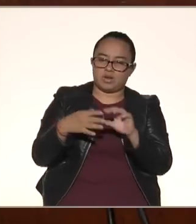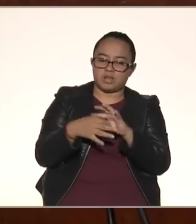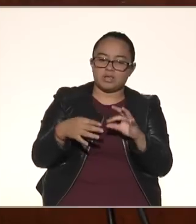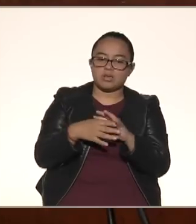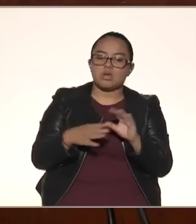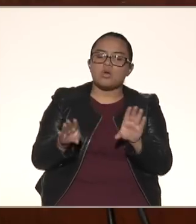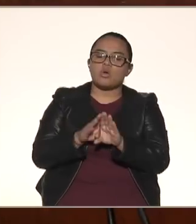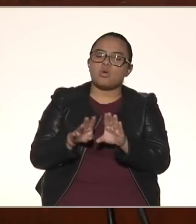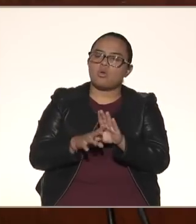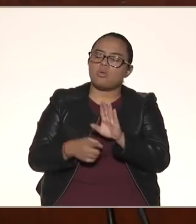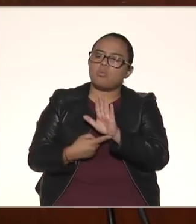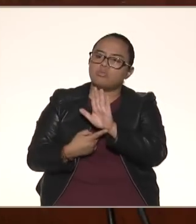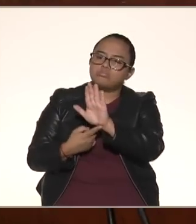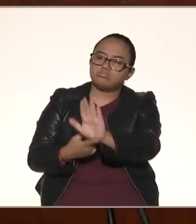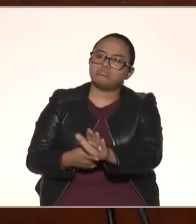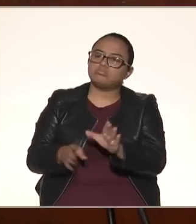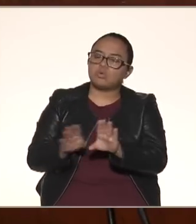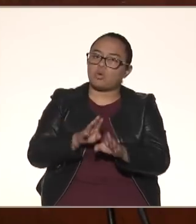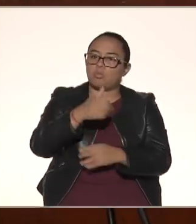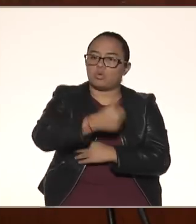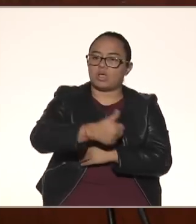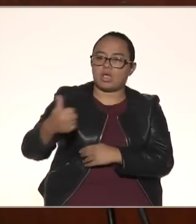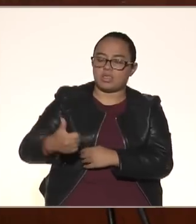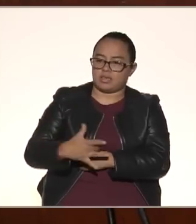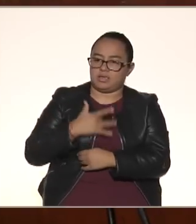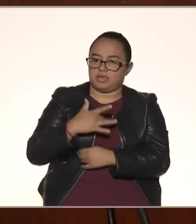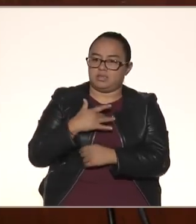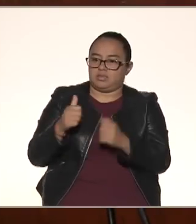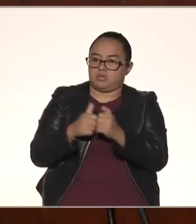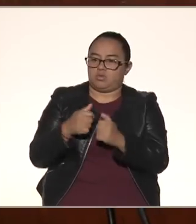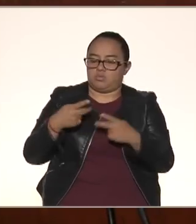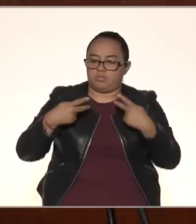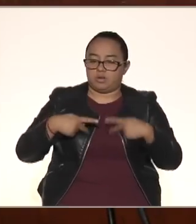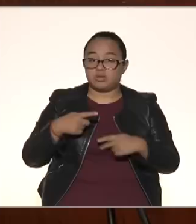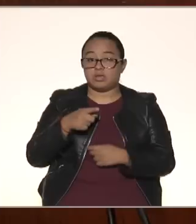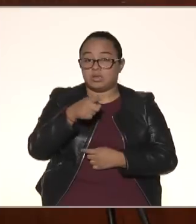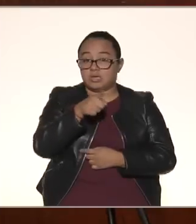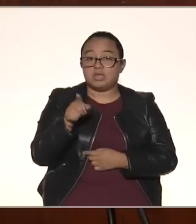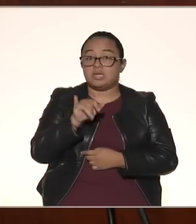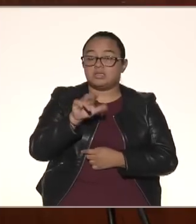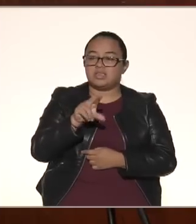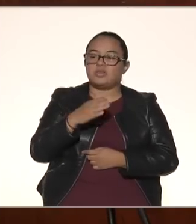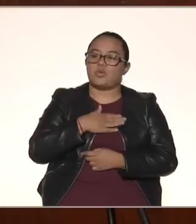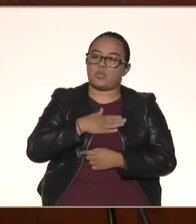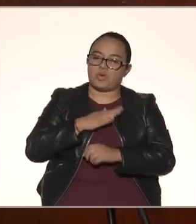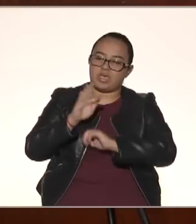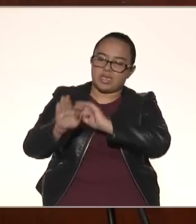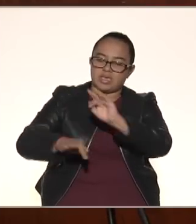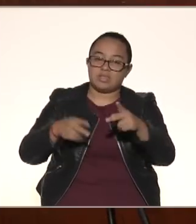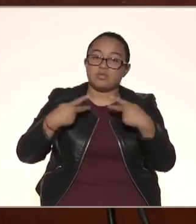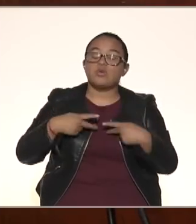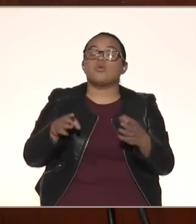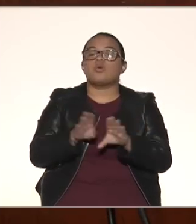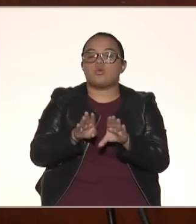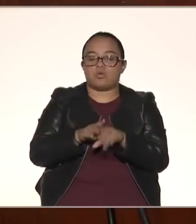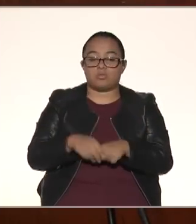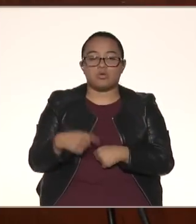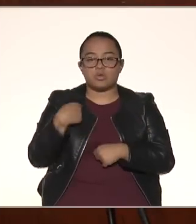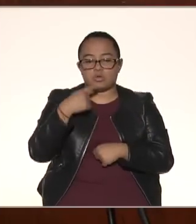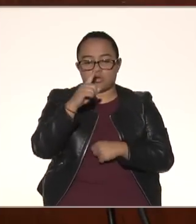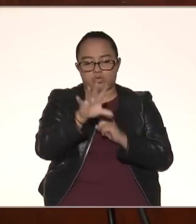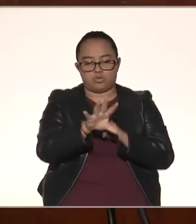lo demostramos y cómo lo vivimos con nuestras parejas, ¿no? Qué tan generosos somos. Y algo que también me llamó mucho la atención,